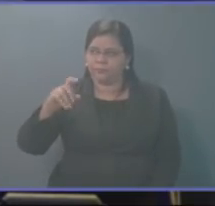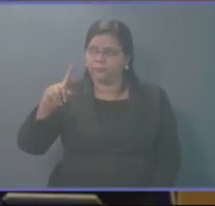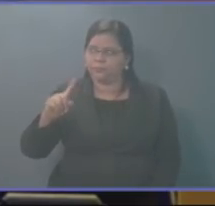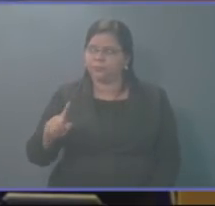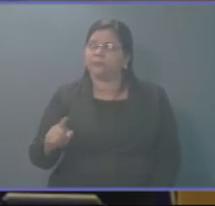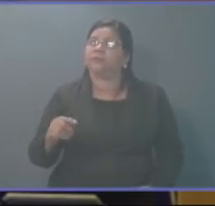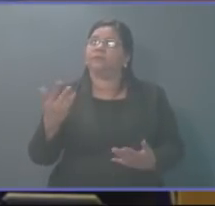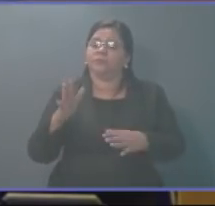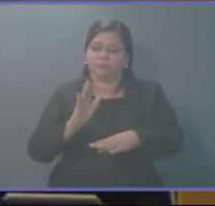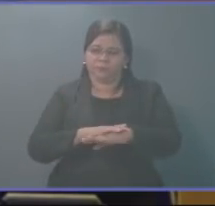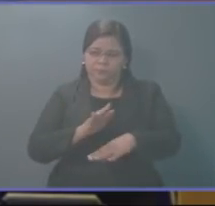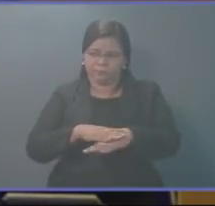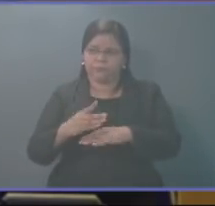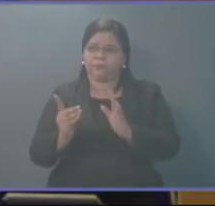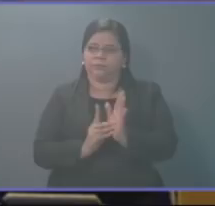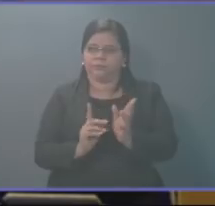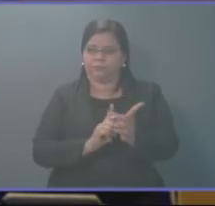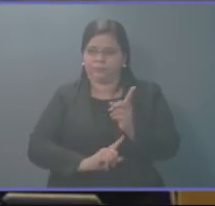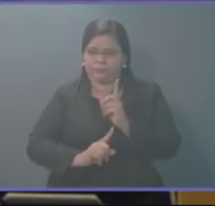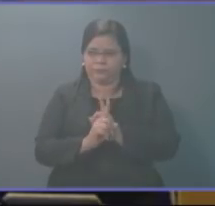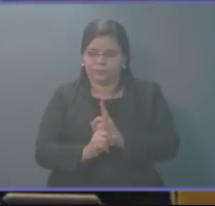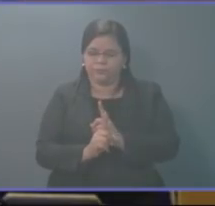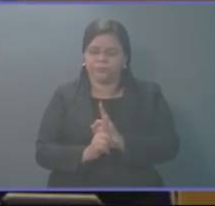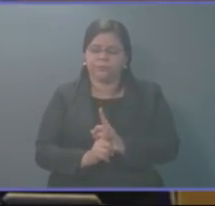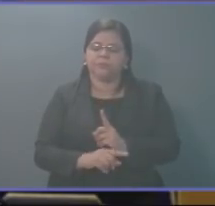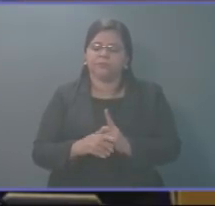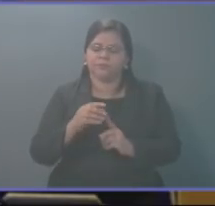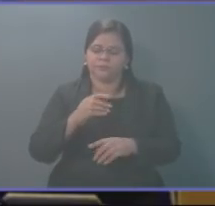y tenemos un llamamiento. Se llama